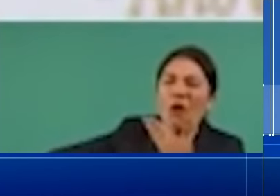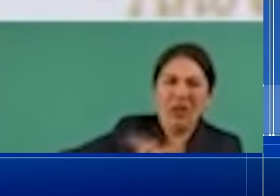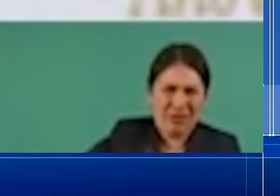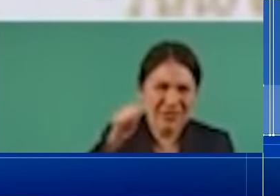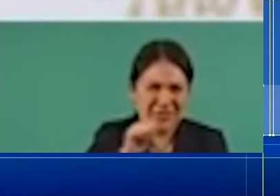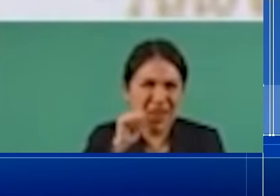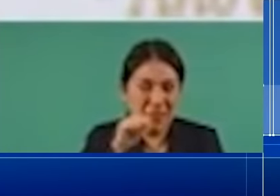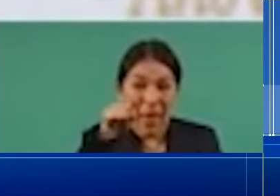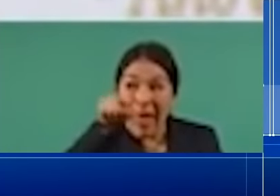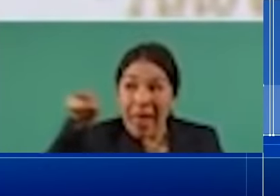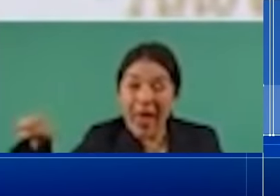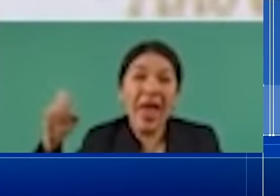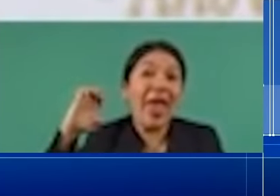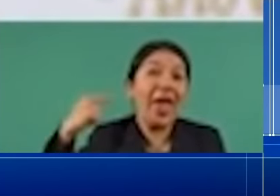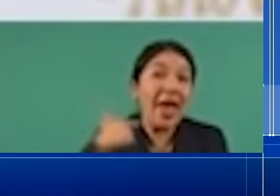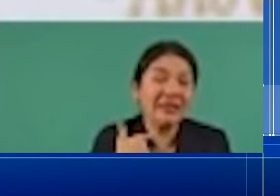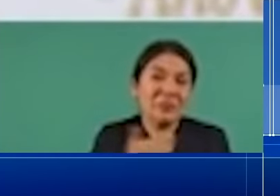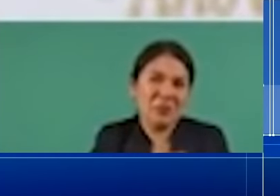muy